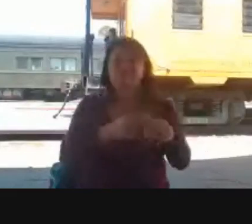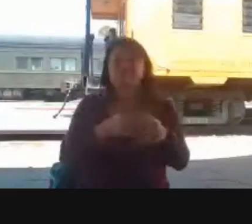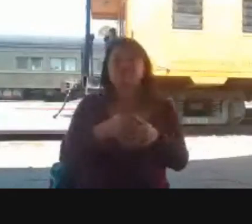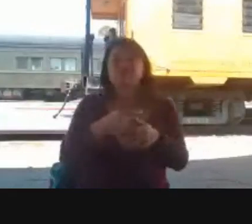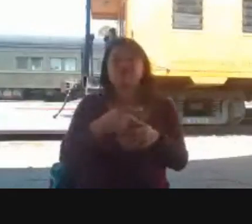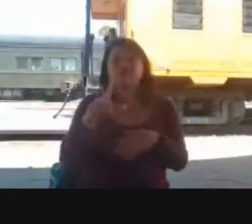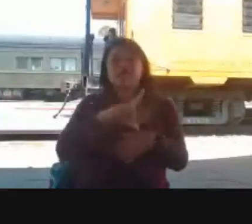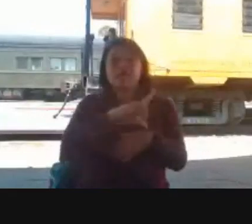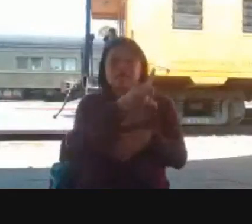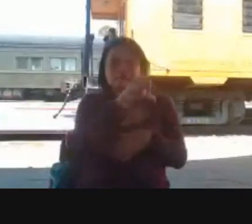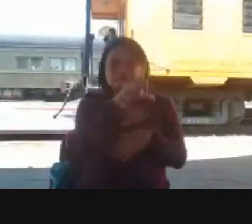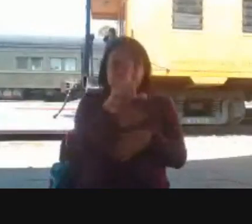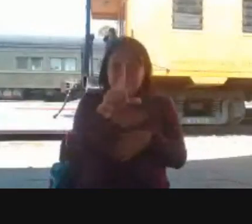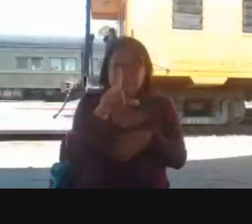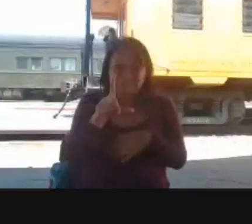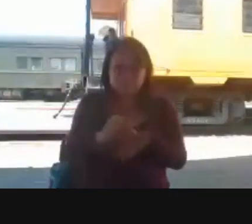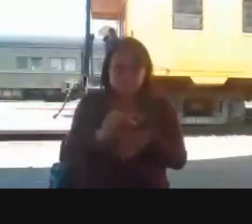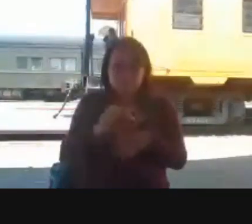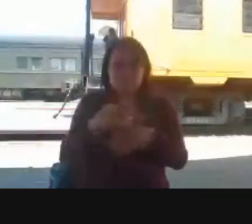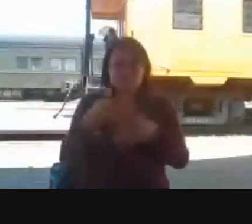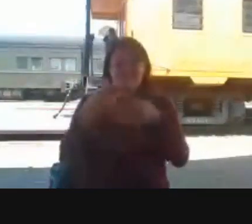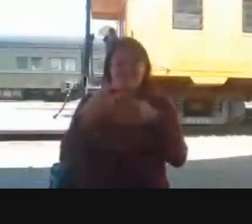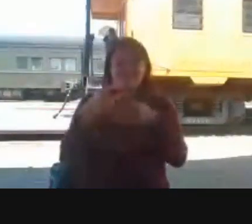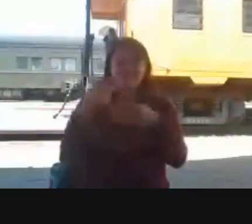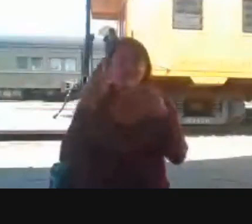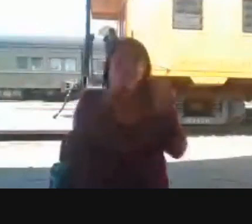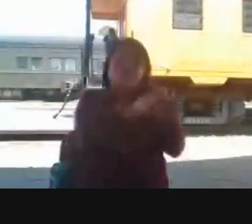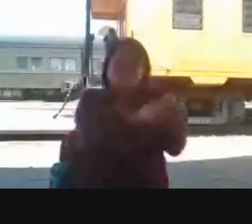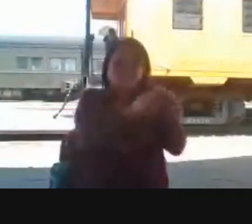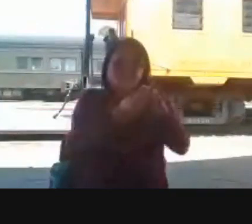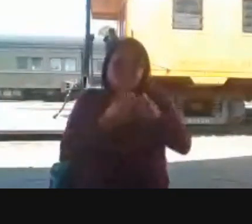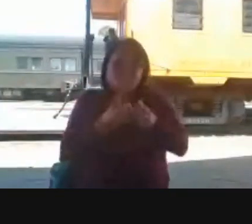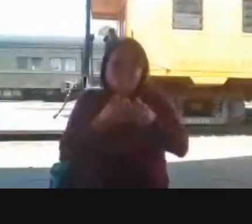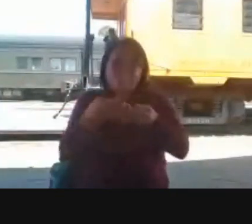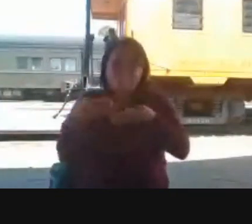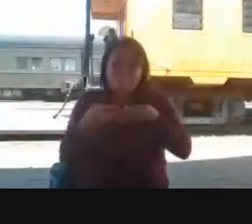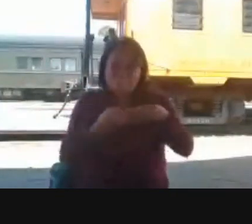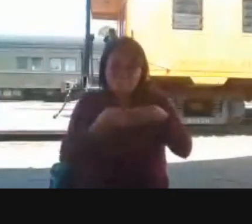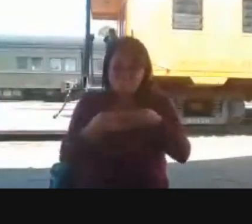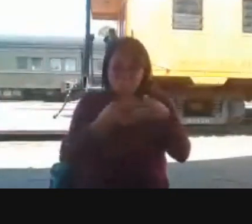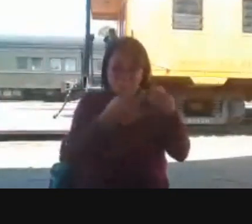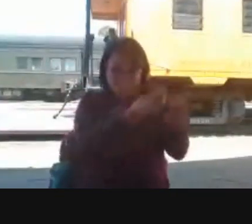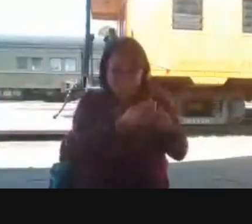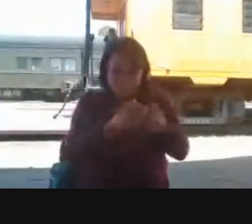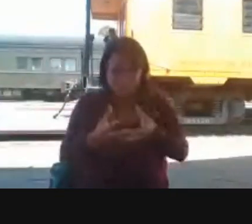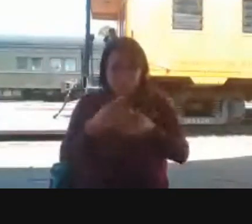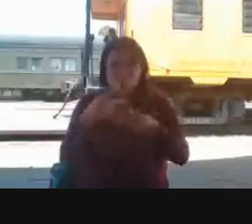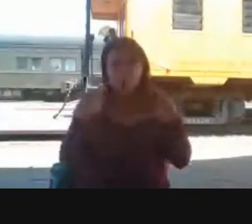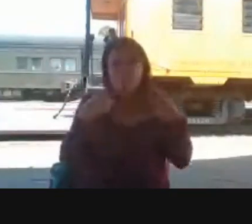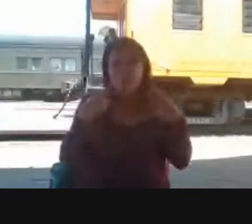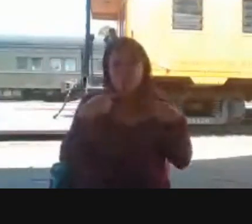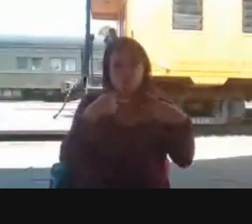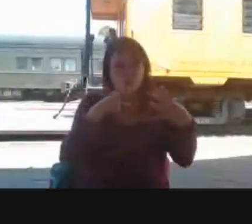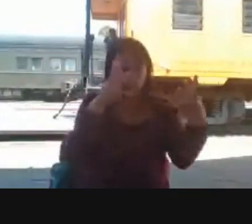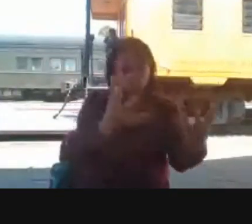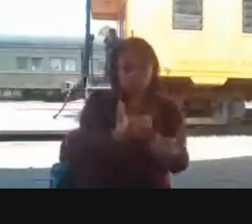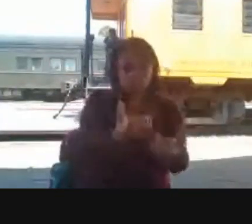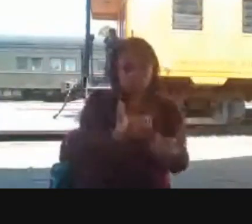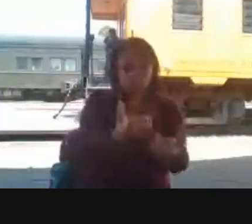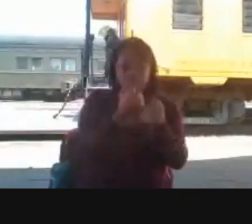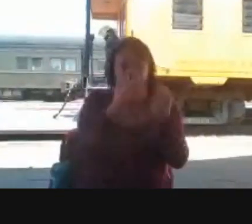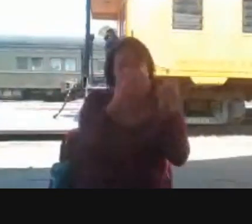una lechucita que se había caído del nido muy pequeña. Unas personas la rescataron o intentaron rescatarla, la metieron en una